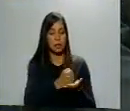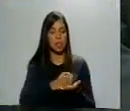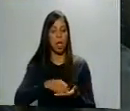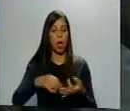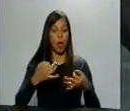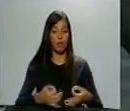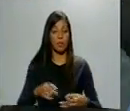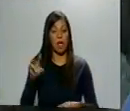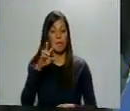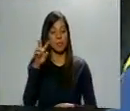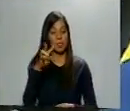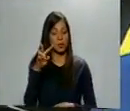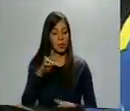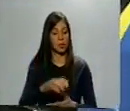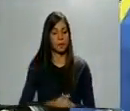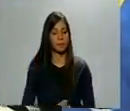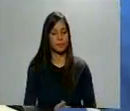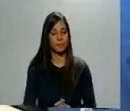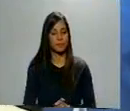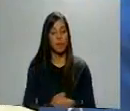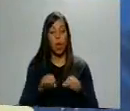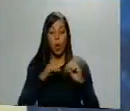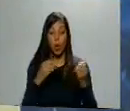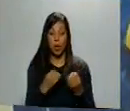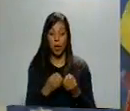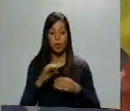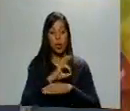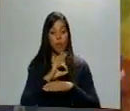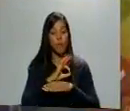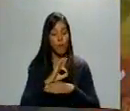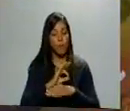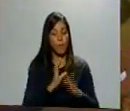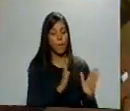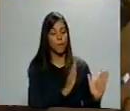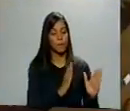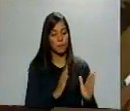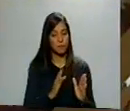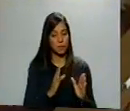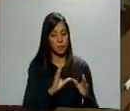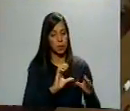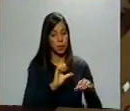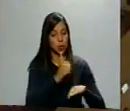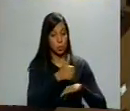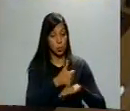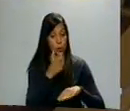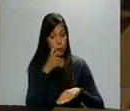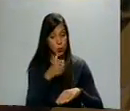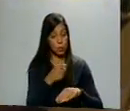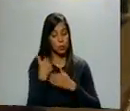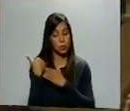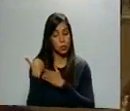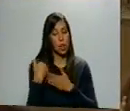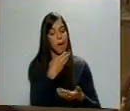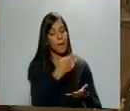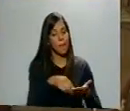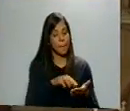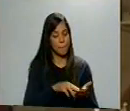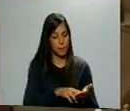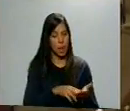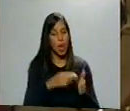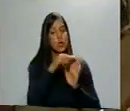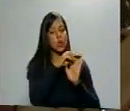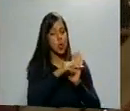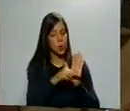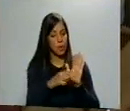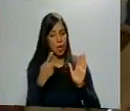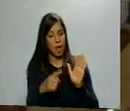República Bolivariana de Venezuela. La organización y funcionamiento de las juntas de liquidación serán establecidas en su reglamento